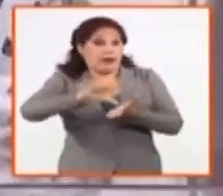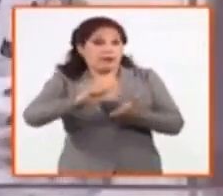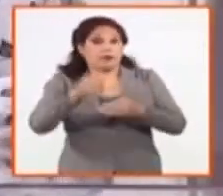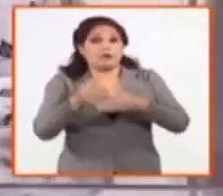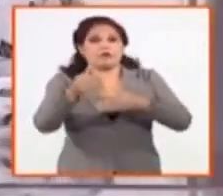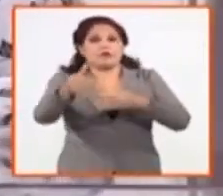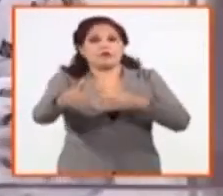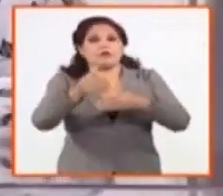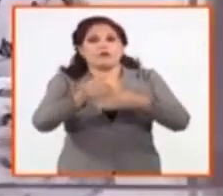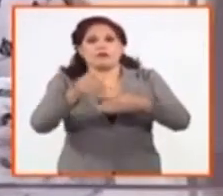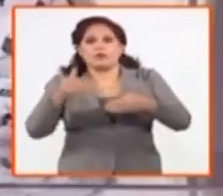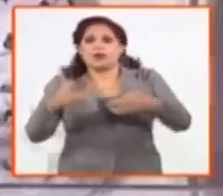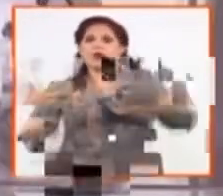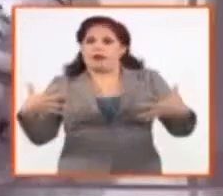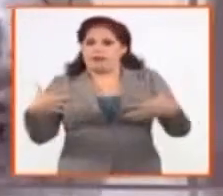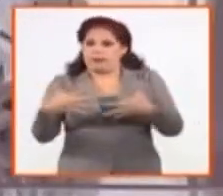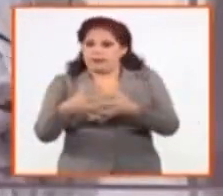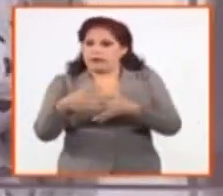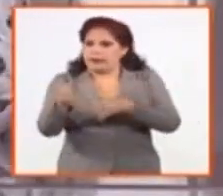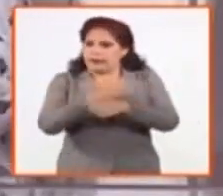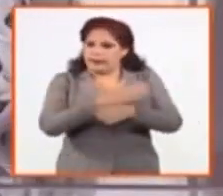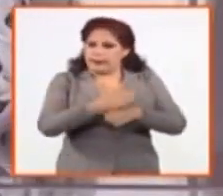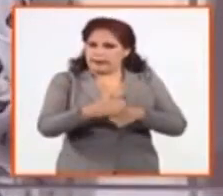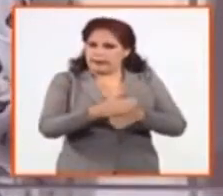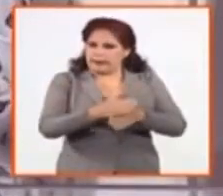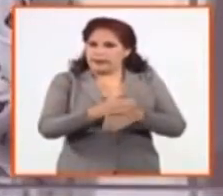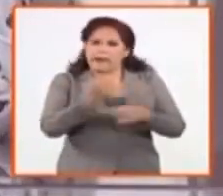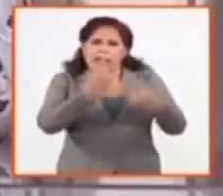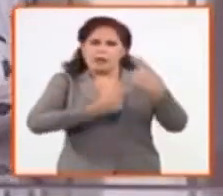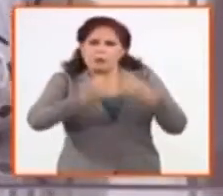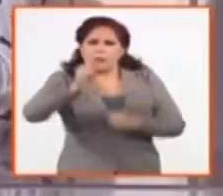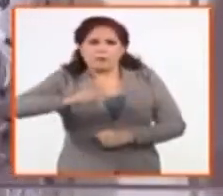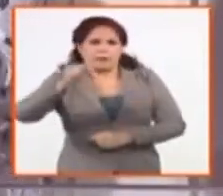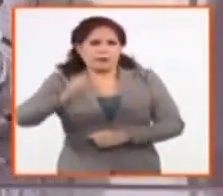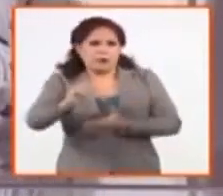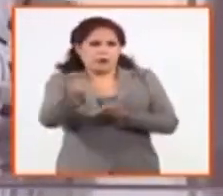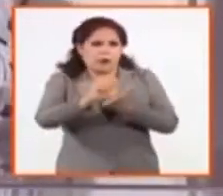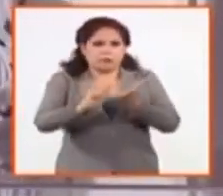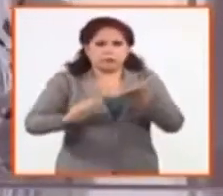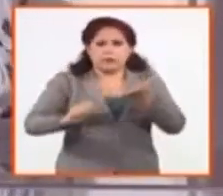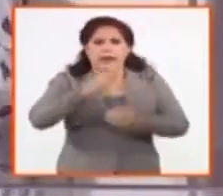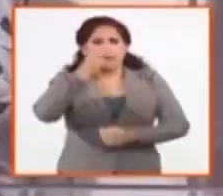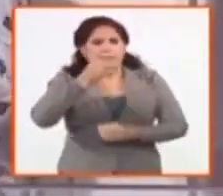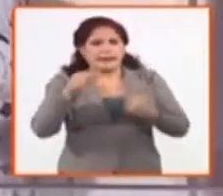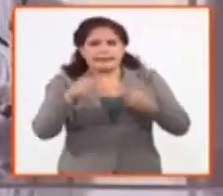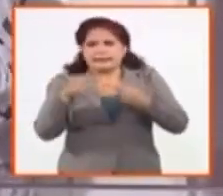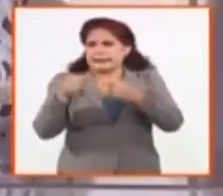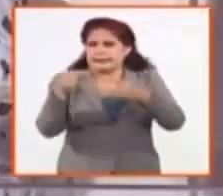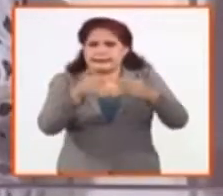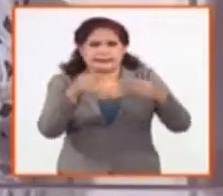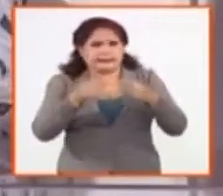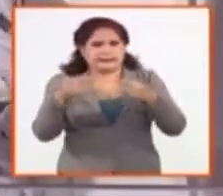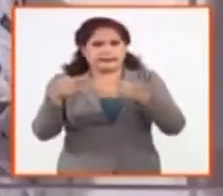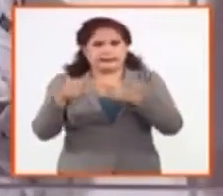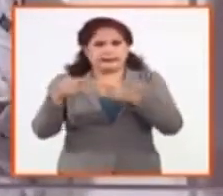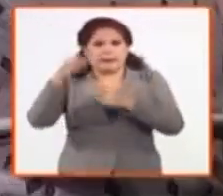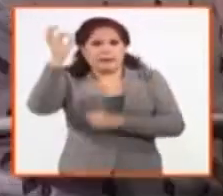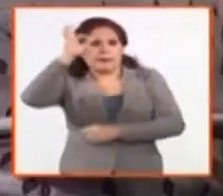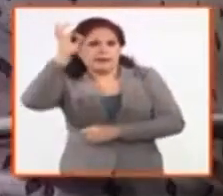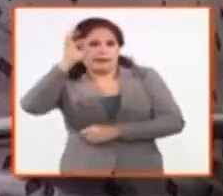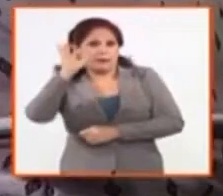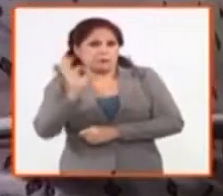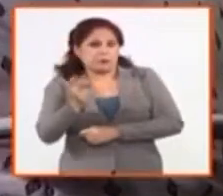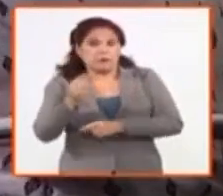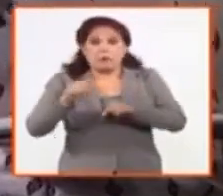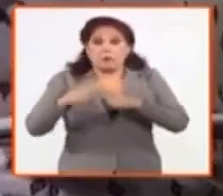esa relación, que bueno, o sea, algunos autores plantean que tiene contradicciones con Pakistán porque es